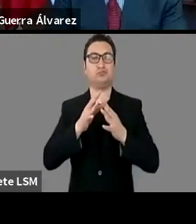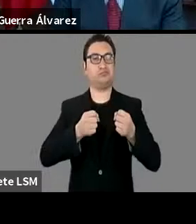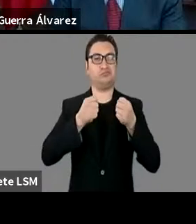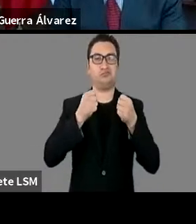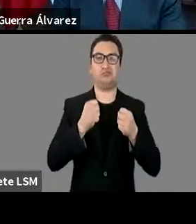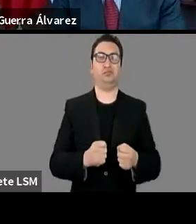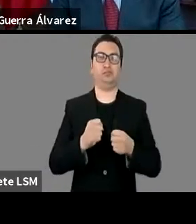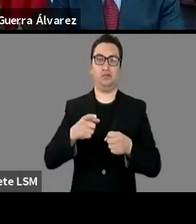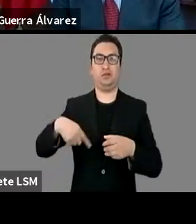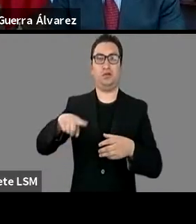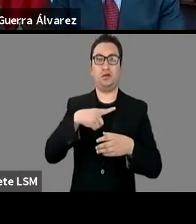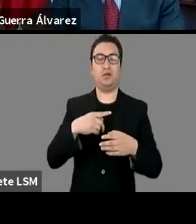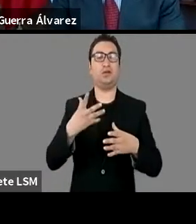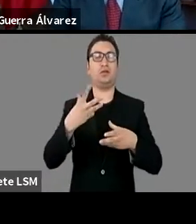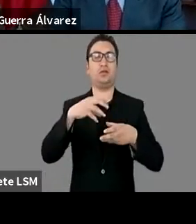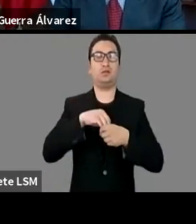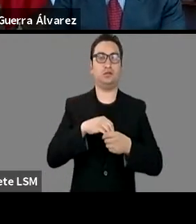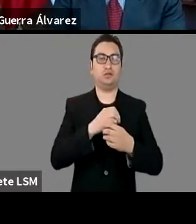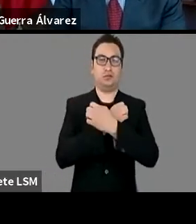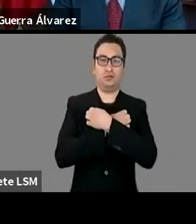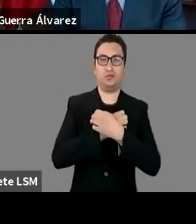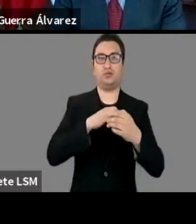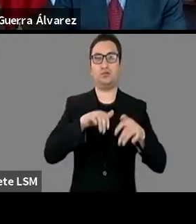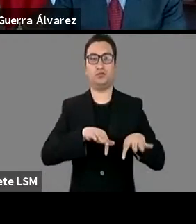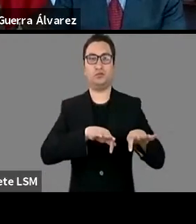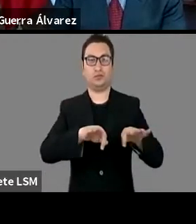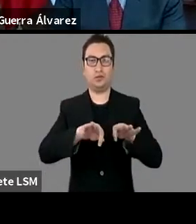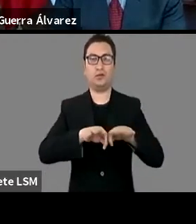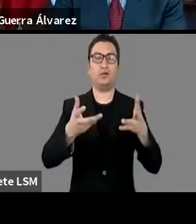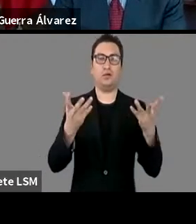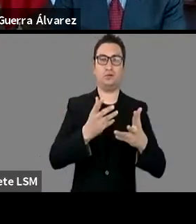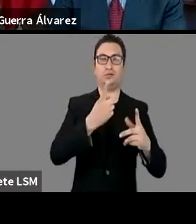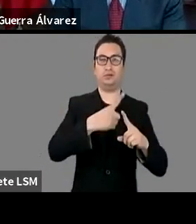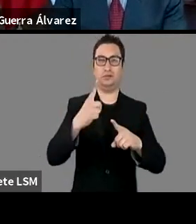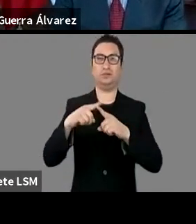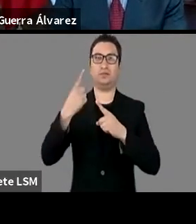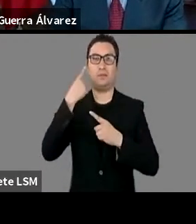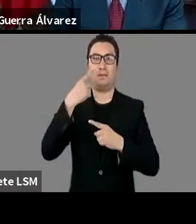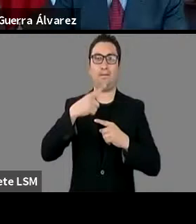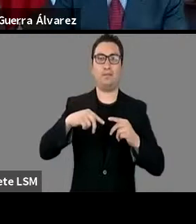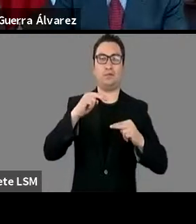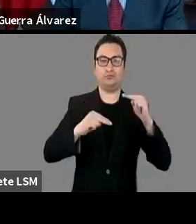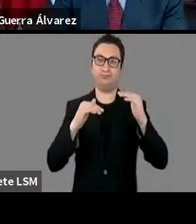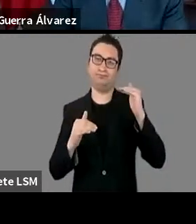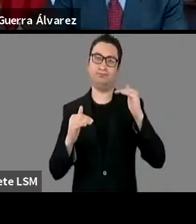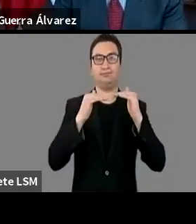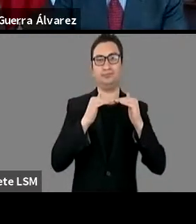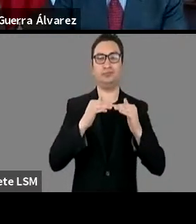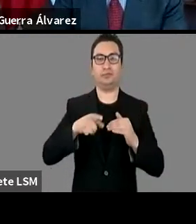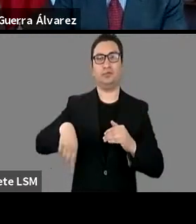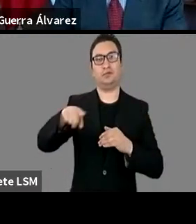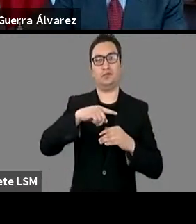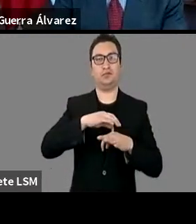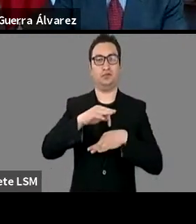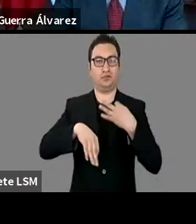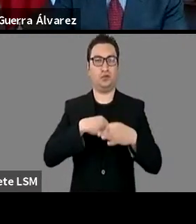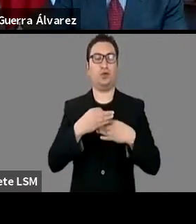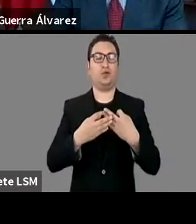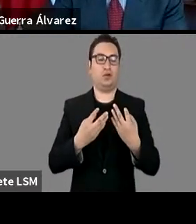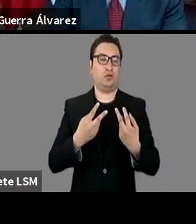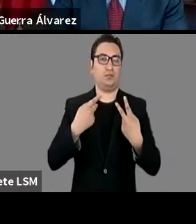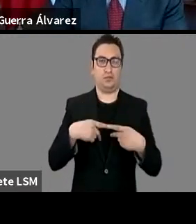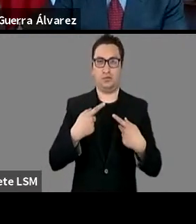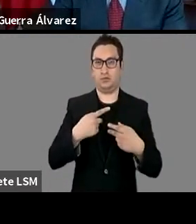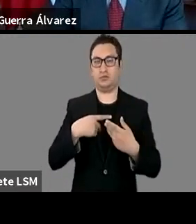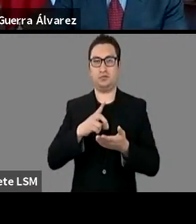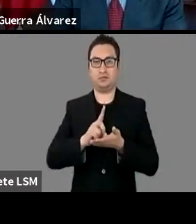acciones afirmativas y medidas de nivelación para lograr el ejercicio y disfrute de nuestros derechos. Convoco